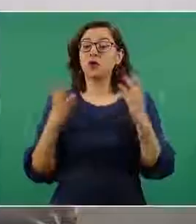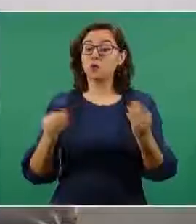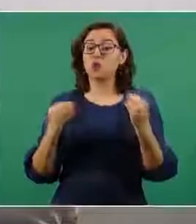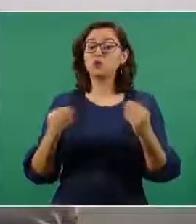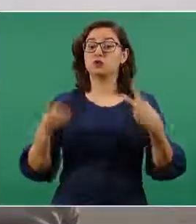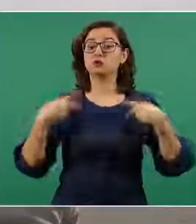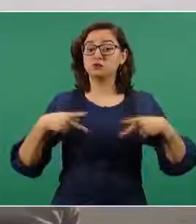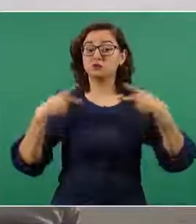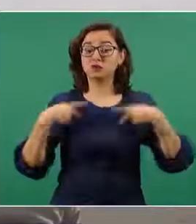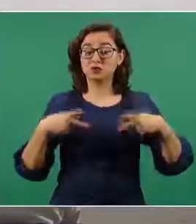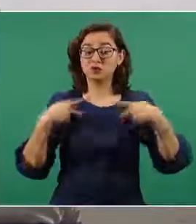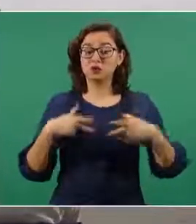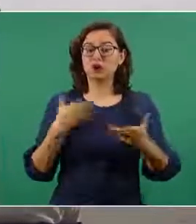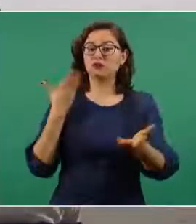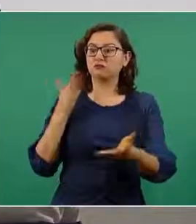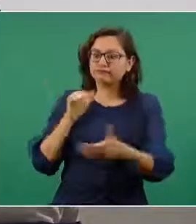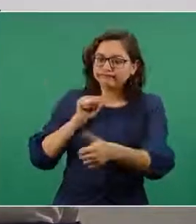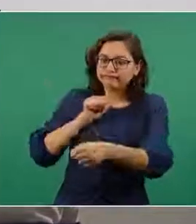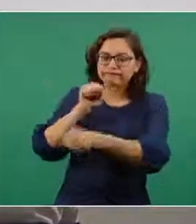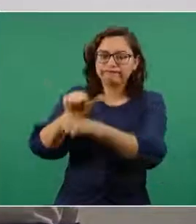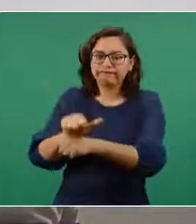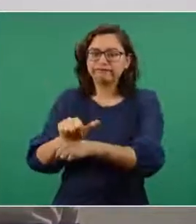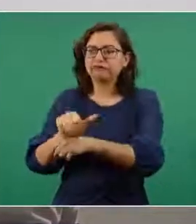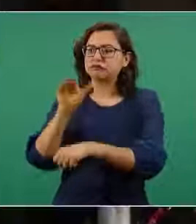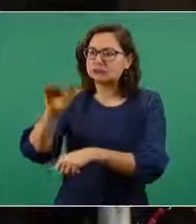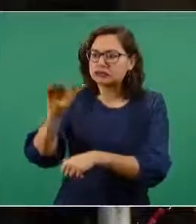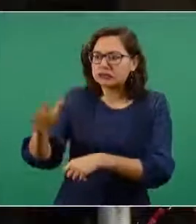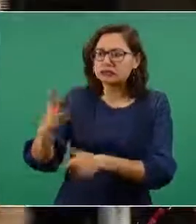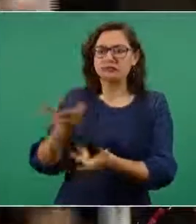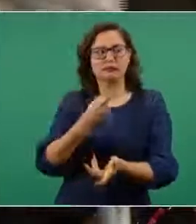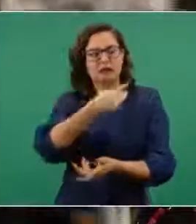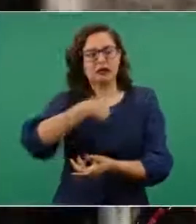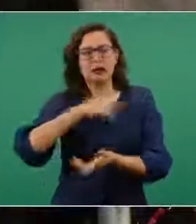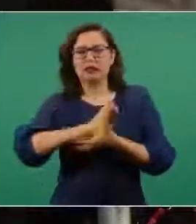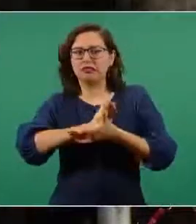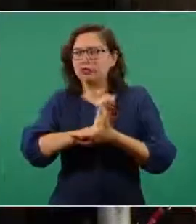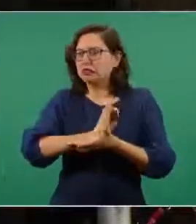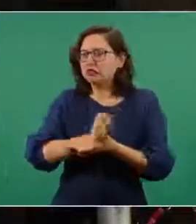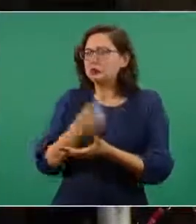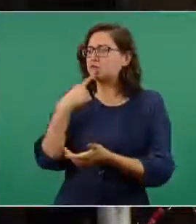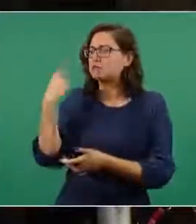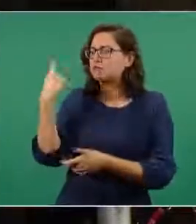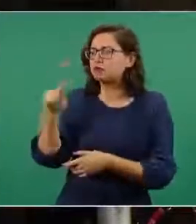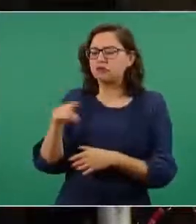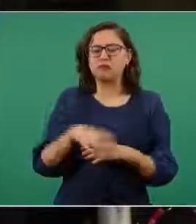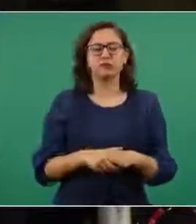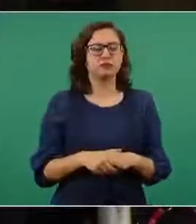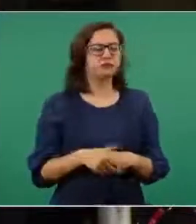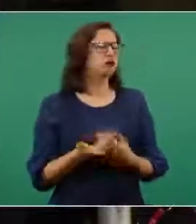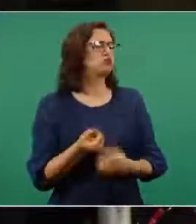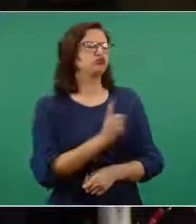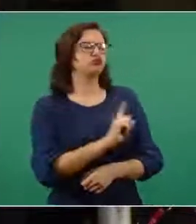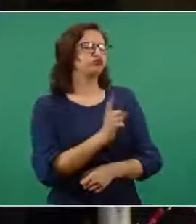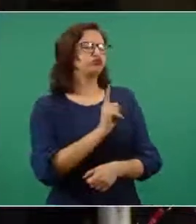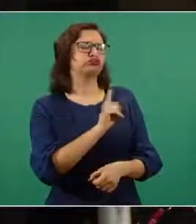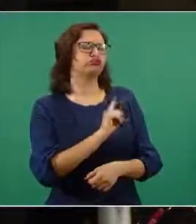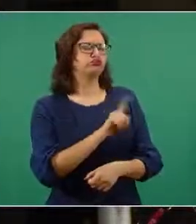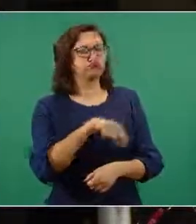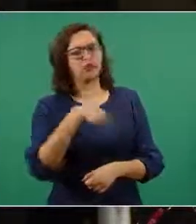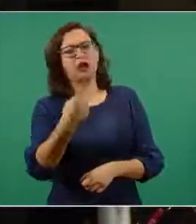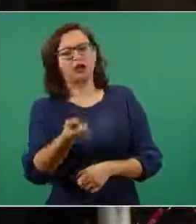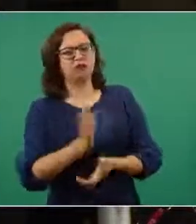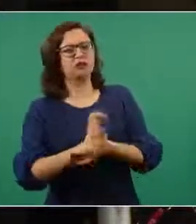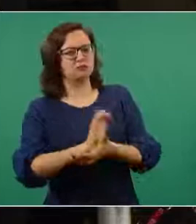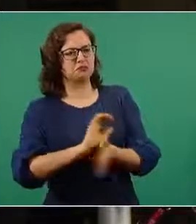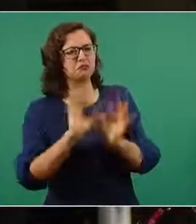han, pues, que han denunciado agresiones hacia ellos y les dan la razón a los que los han